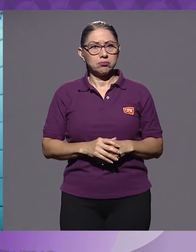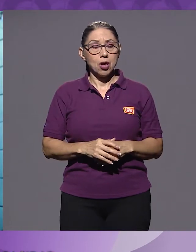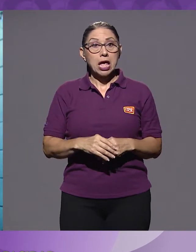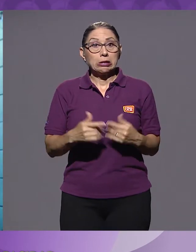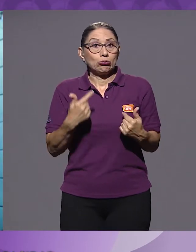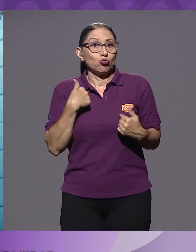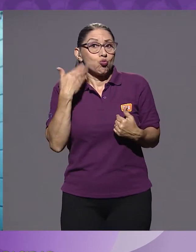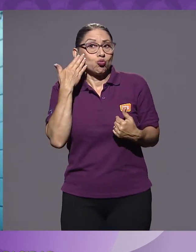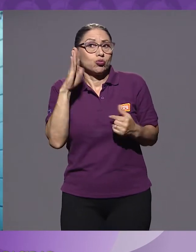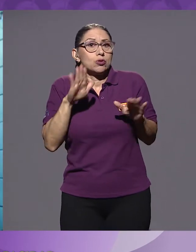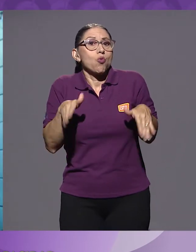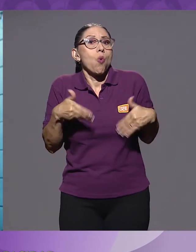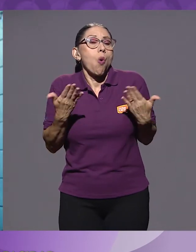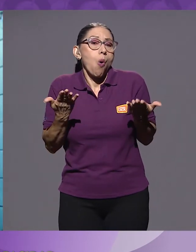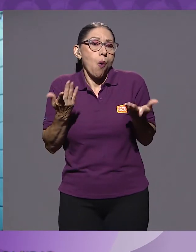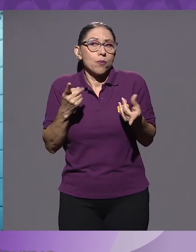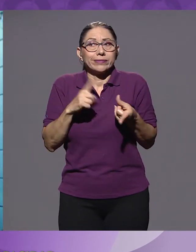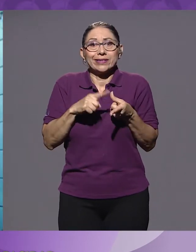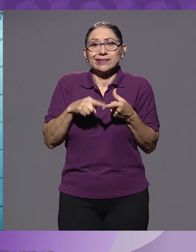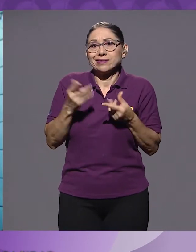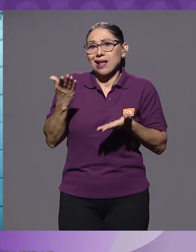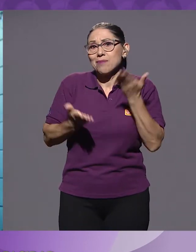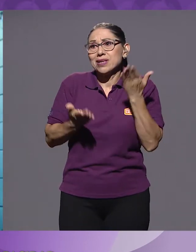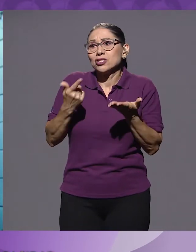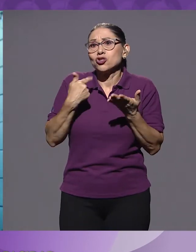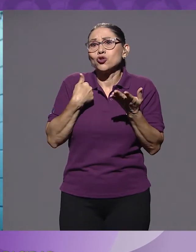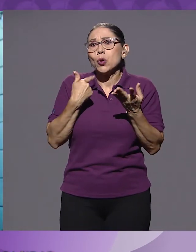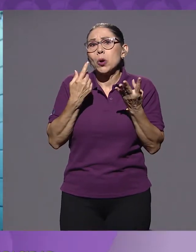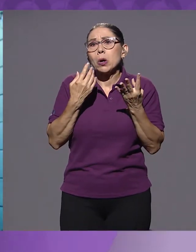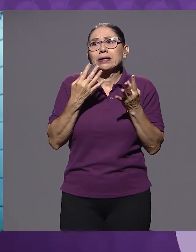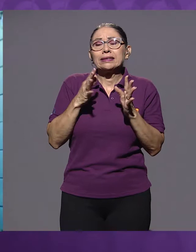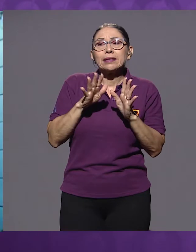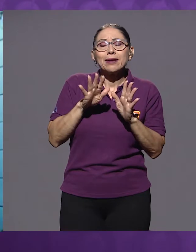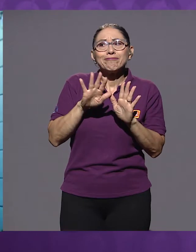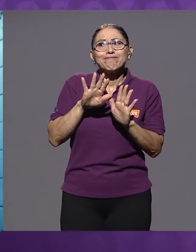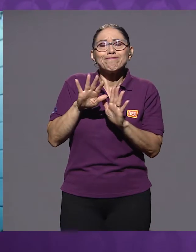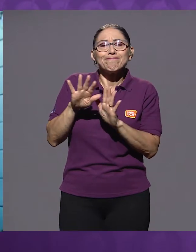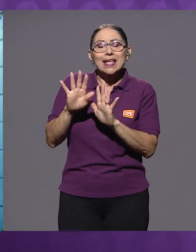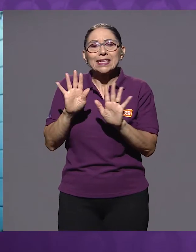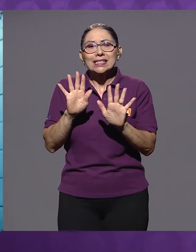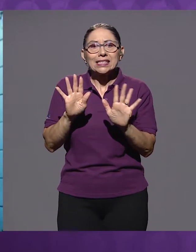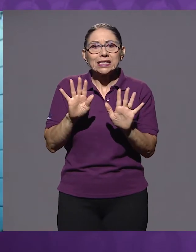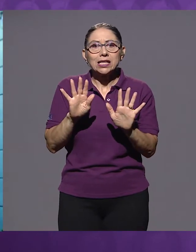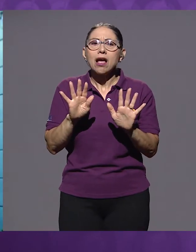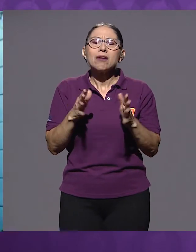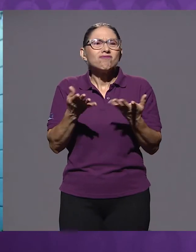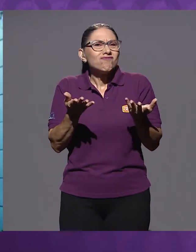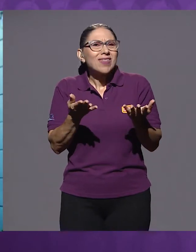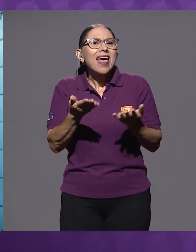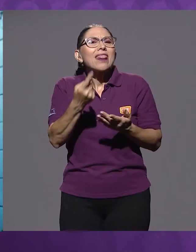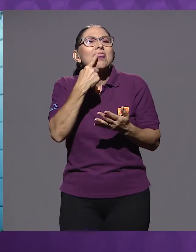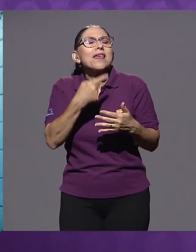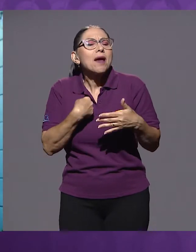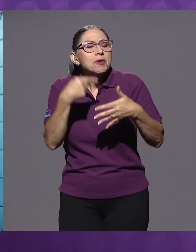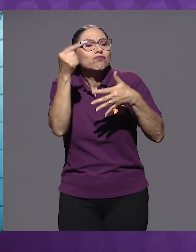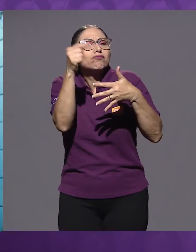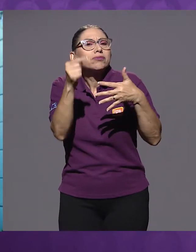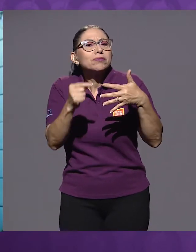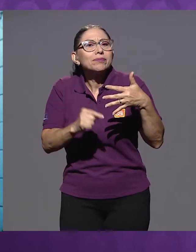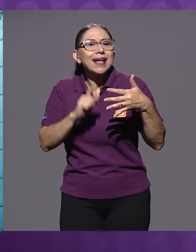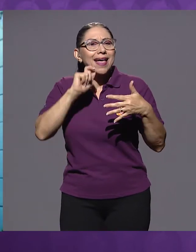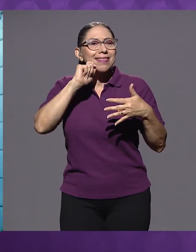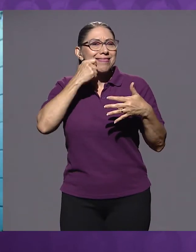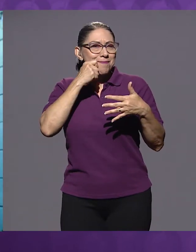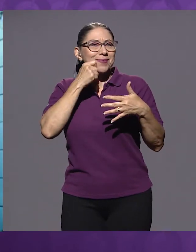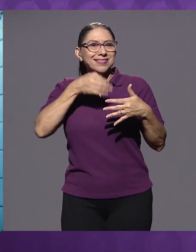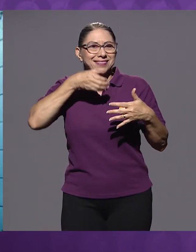yo no saberlo, entonces por eso es que tal vez trato como de hacerme a un lado. Entonces, ¿cuáles son como esos tips que a